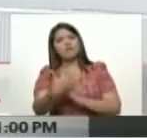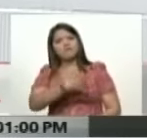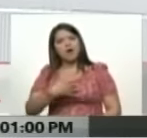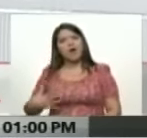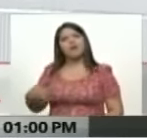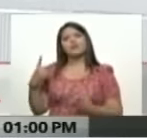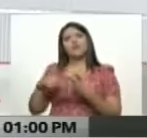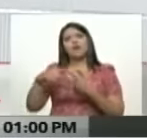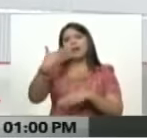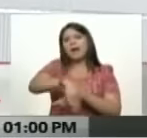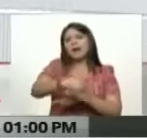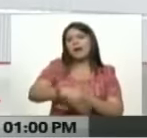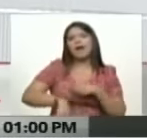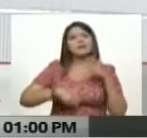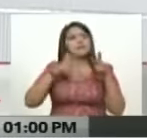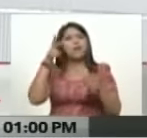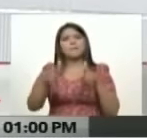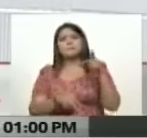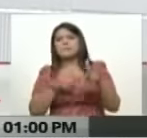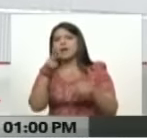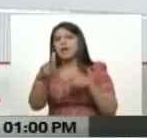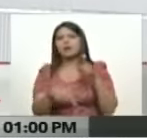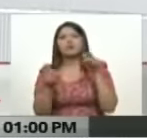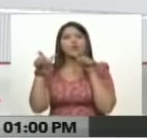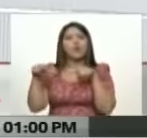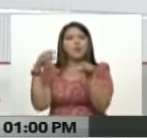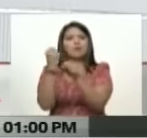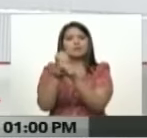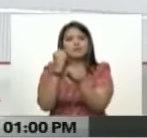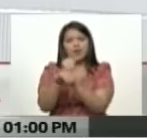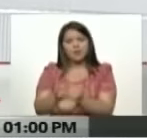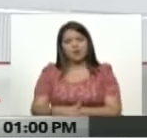calles, en el metro, en sus puestos de trabajo,